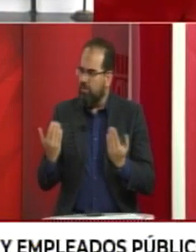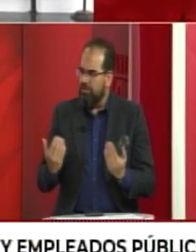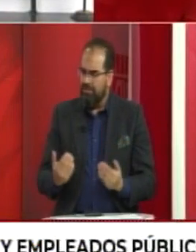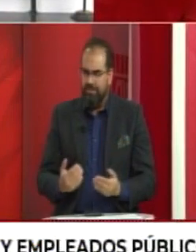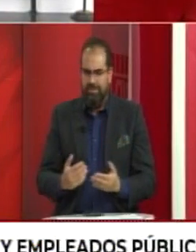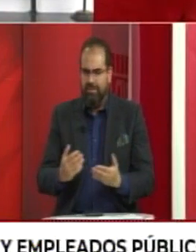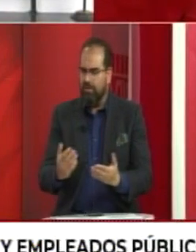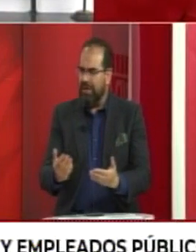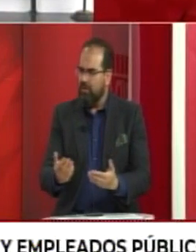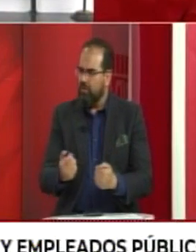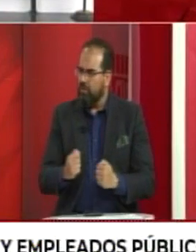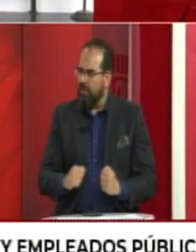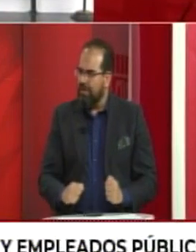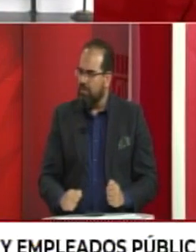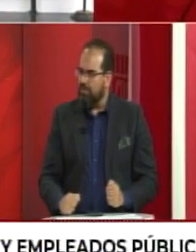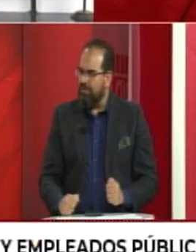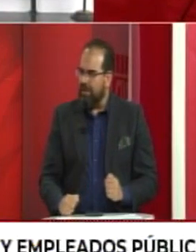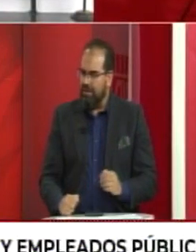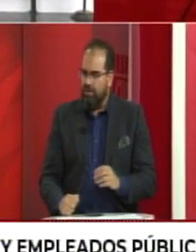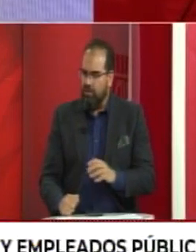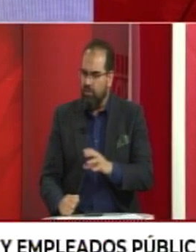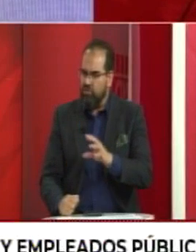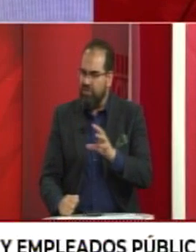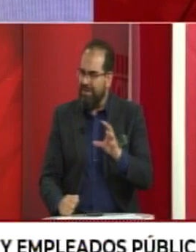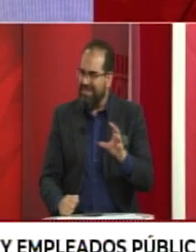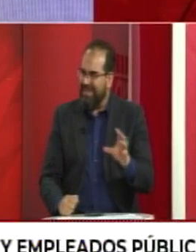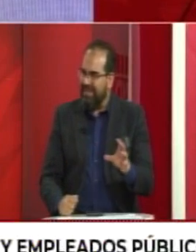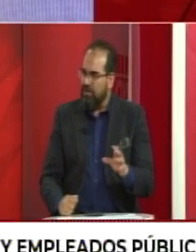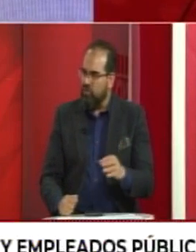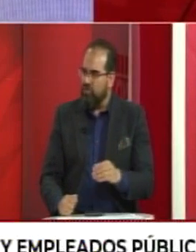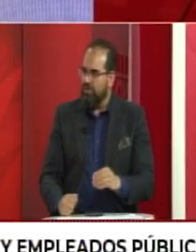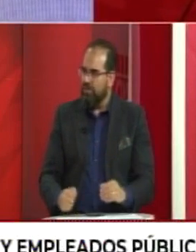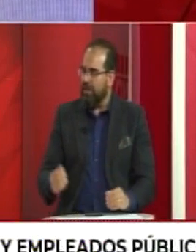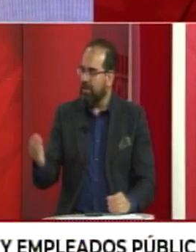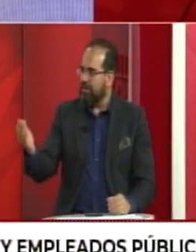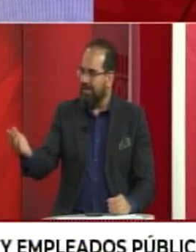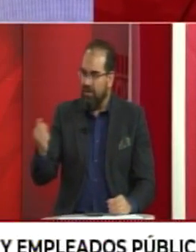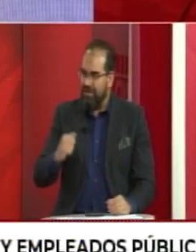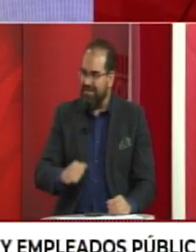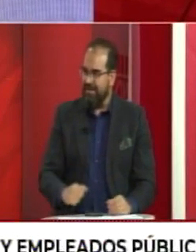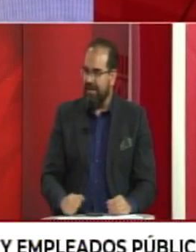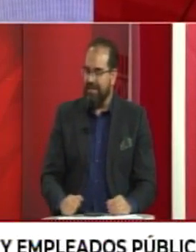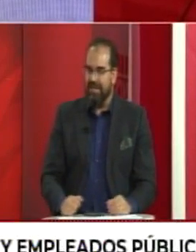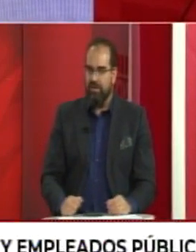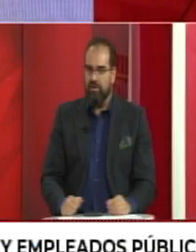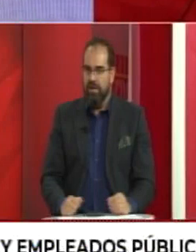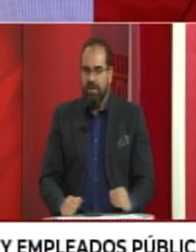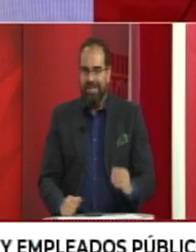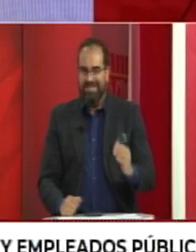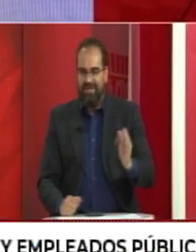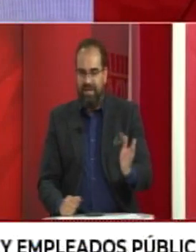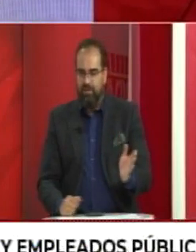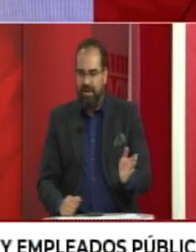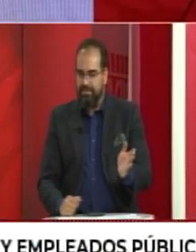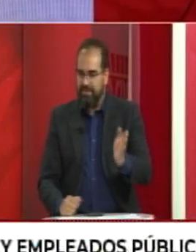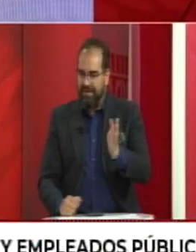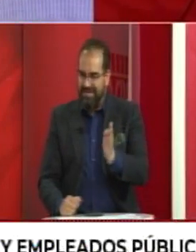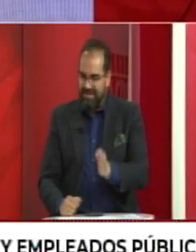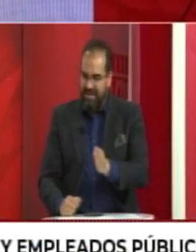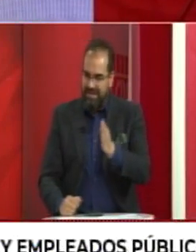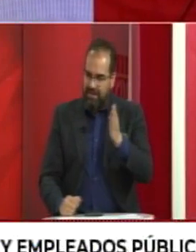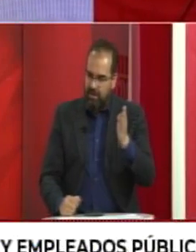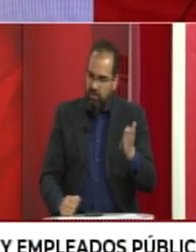como tomando un libro de todos los temas técnicos, del trabajo que estás realizando, sabiendo que